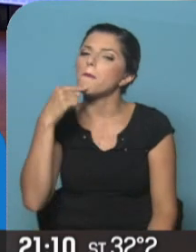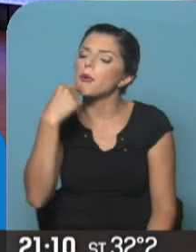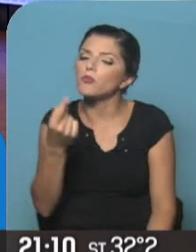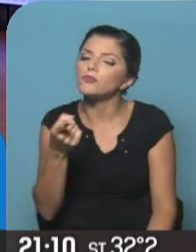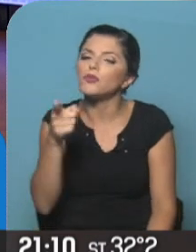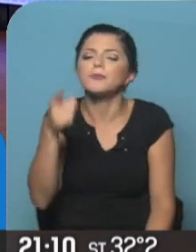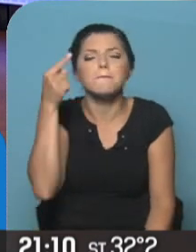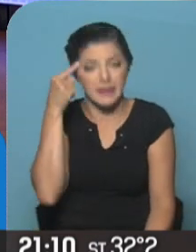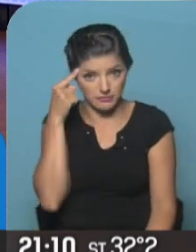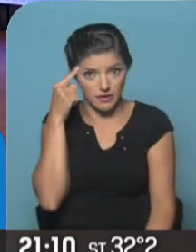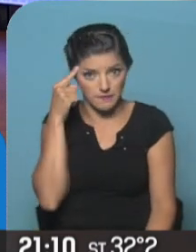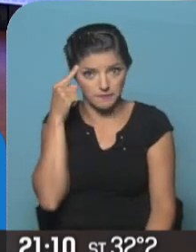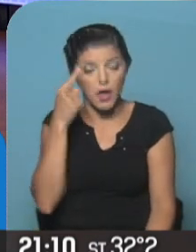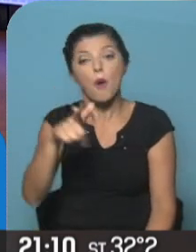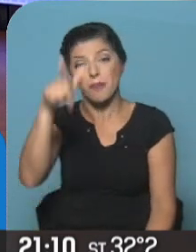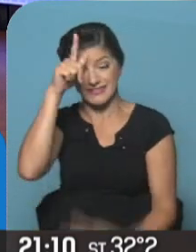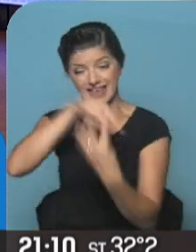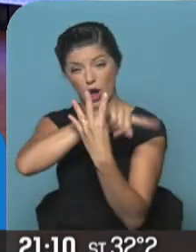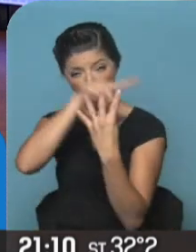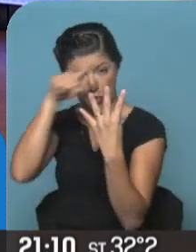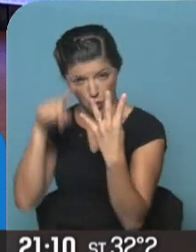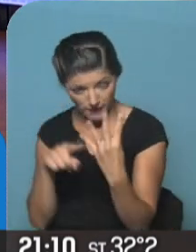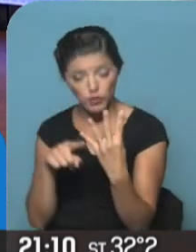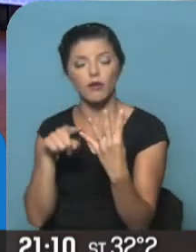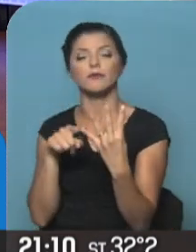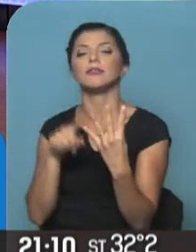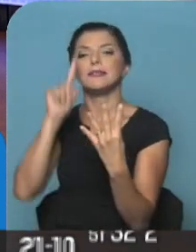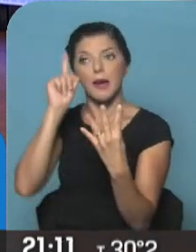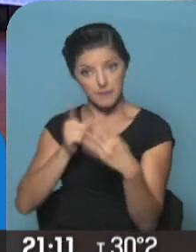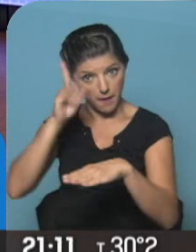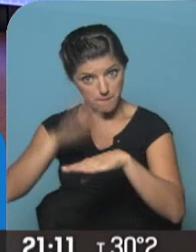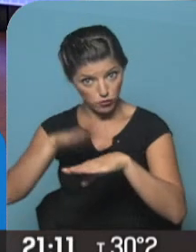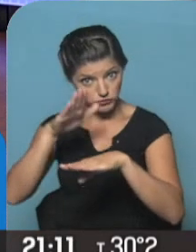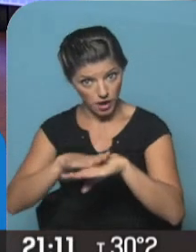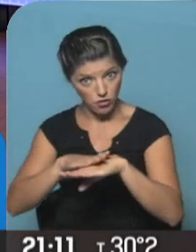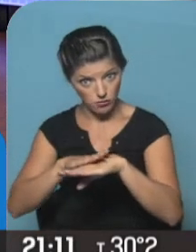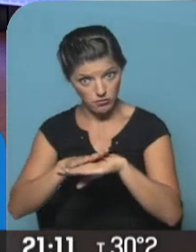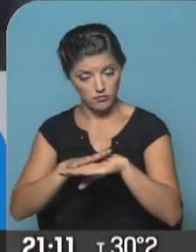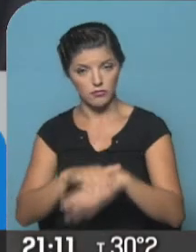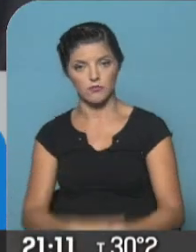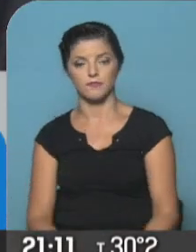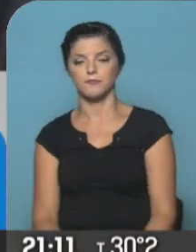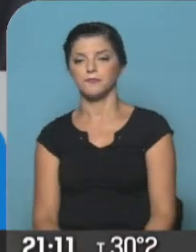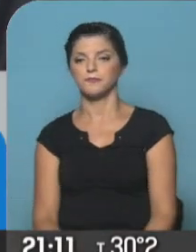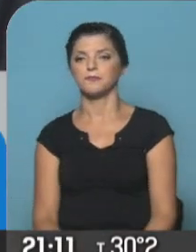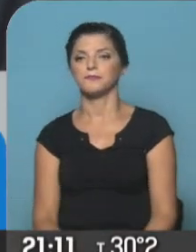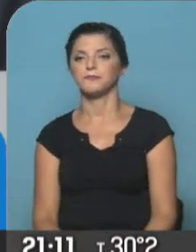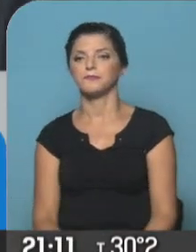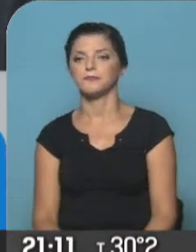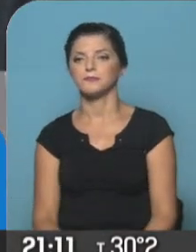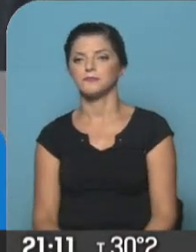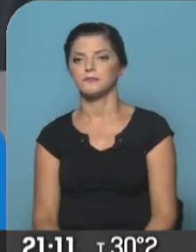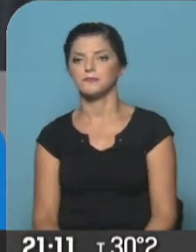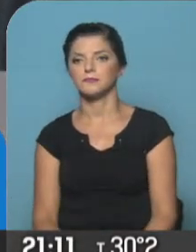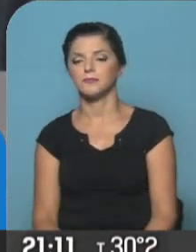cuatro policías federales que estaban de custodio de Nisman también hayan sido procesados hoy? Bueno, me parece que la justicia está